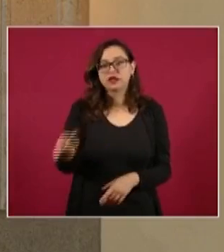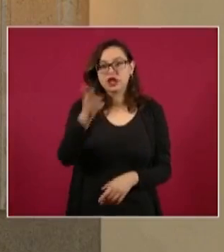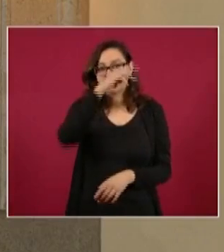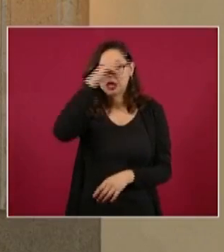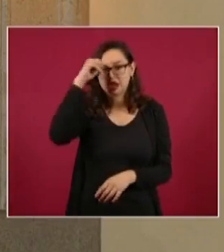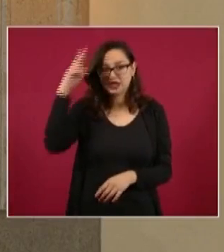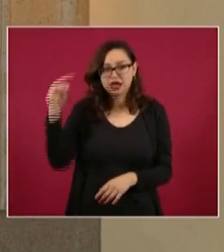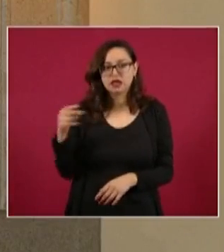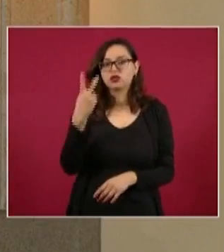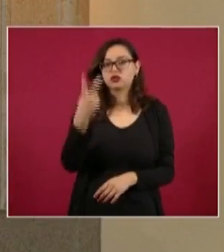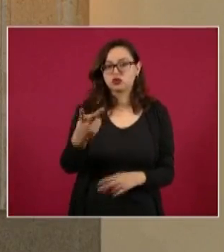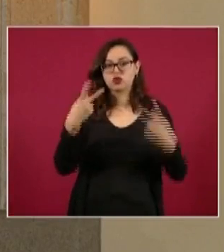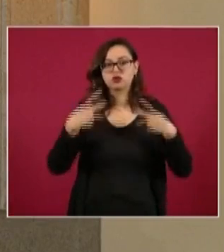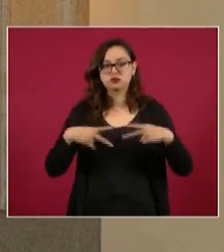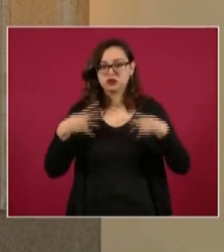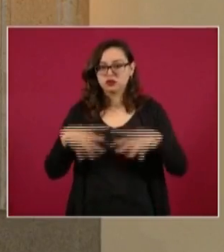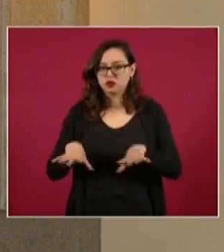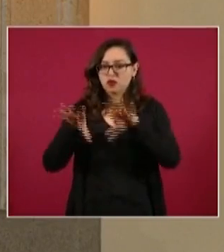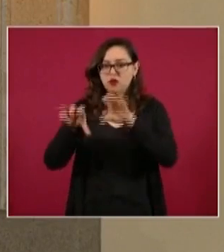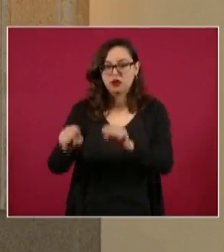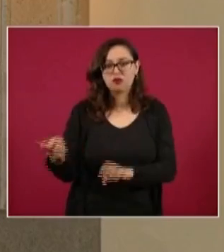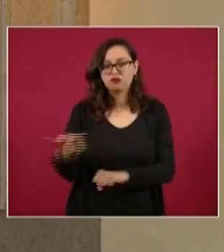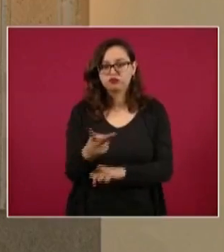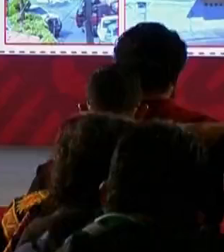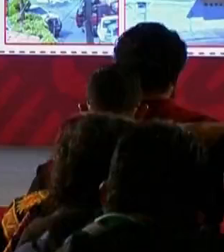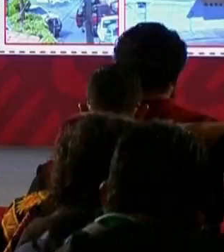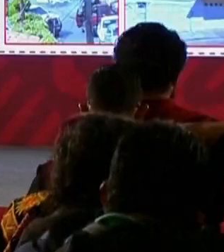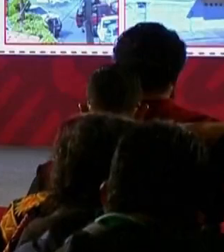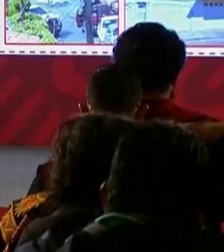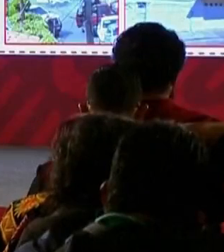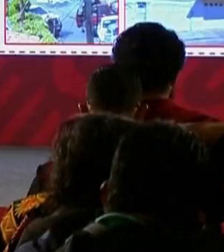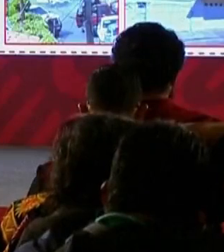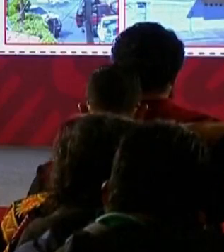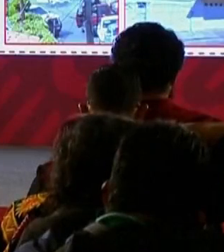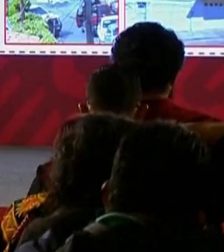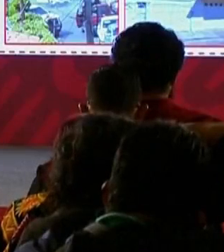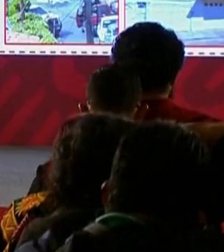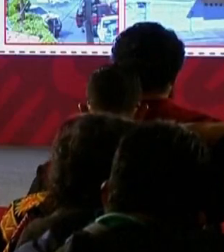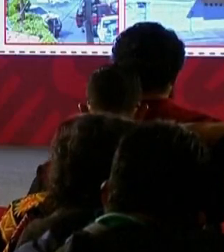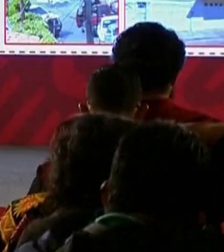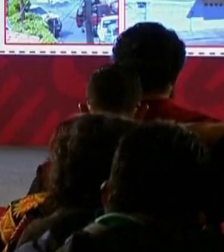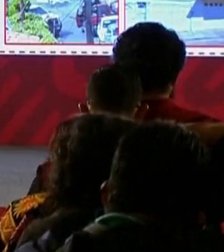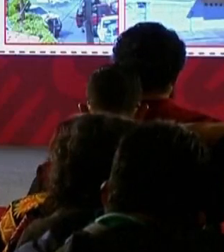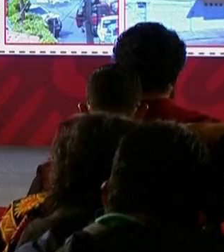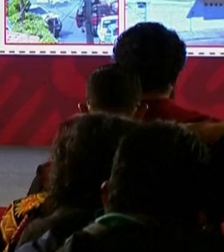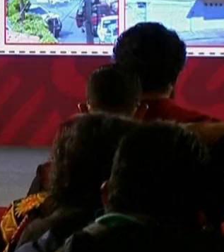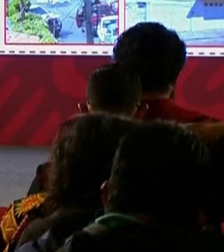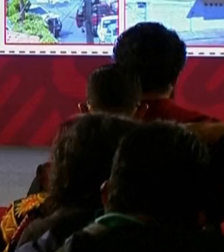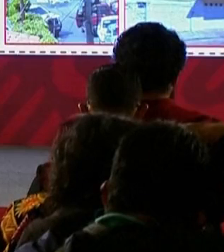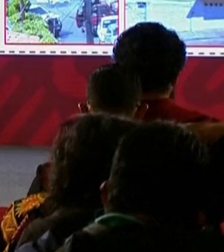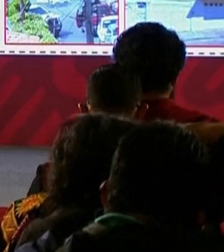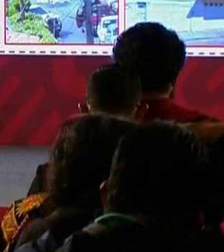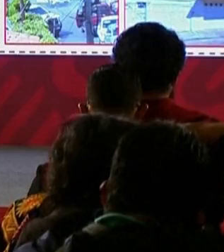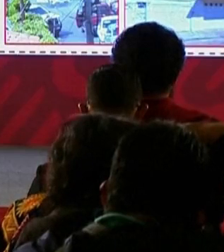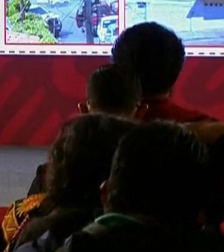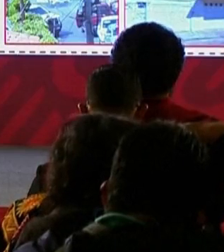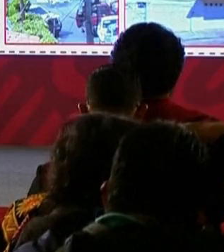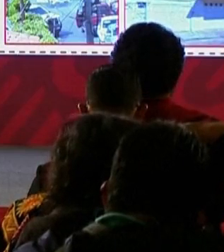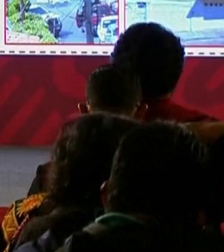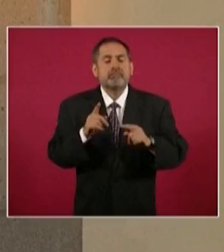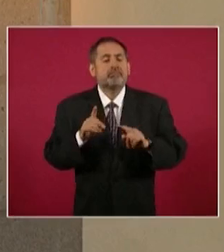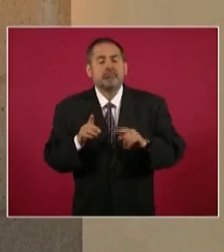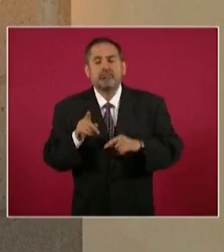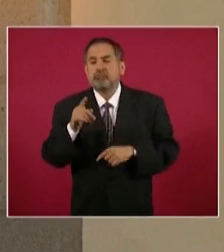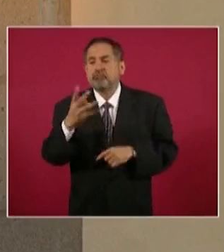Pérez, señalado de detener y ordenar el asesinato de 6 jóvenes normalistas tras la noche de Iguala del 26 de septiembre